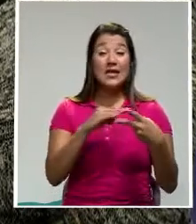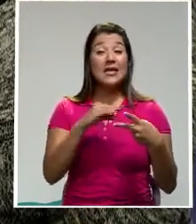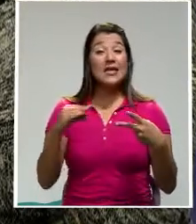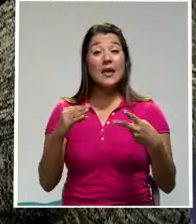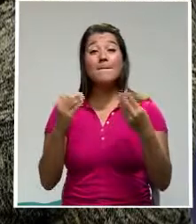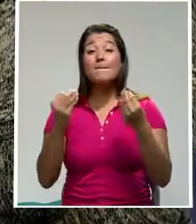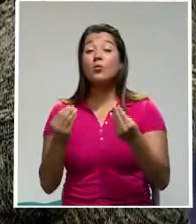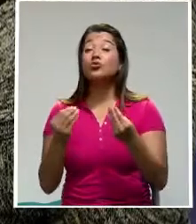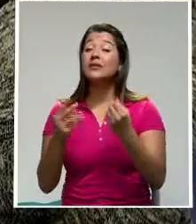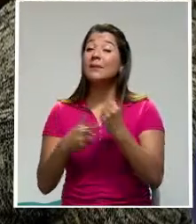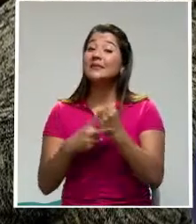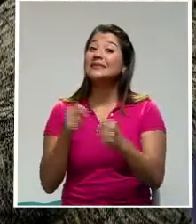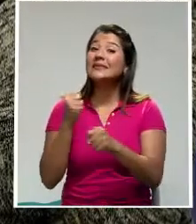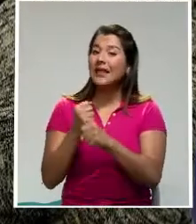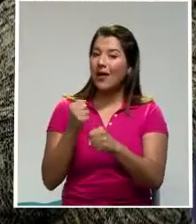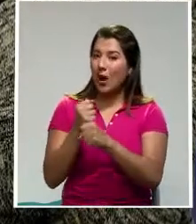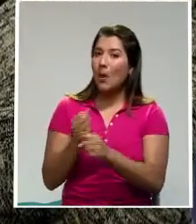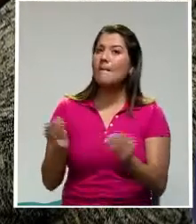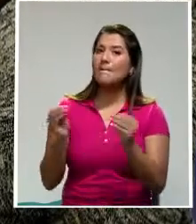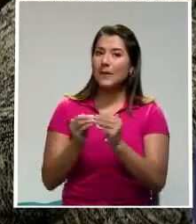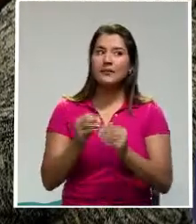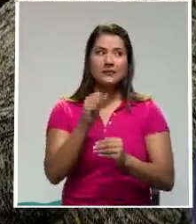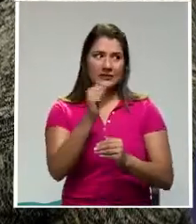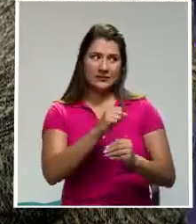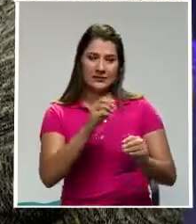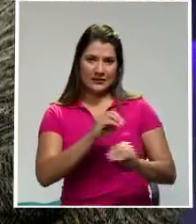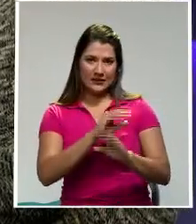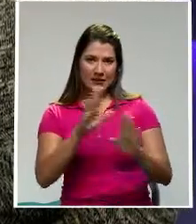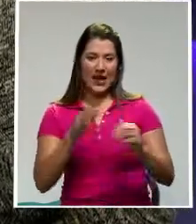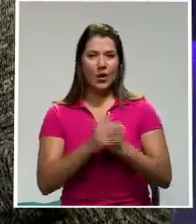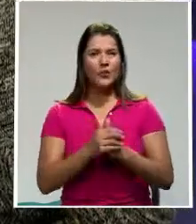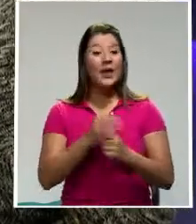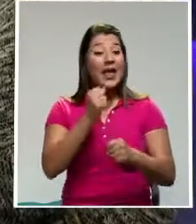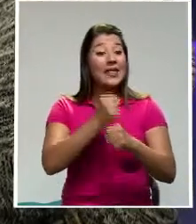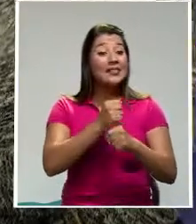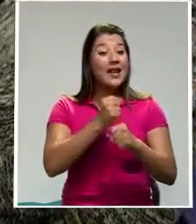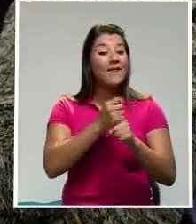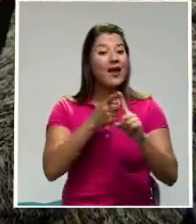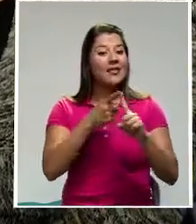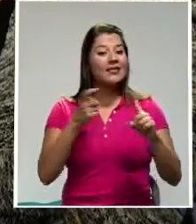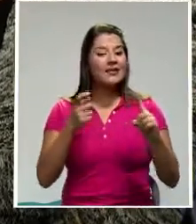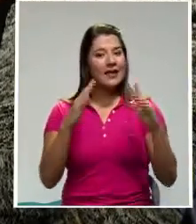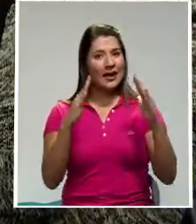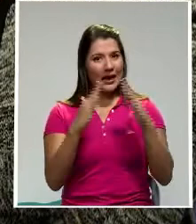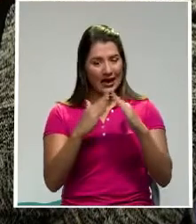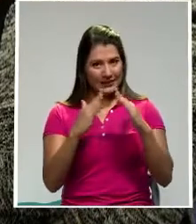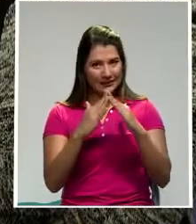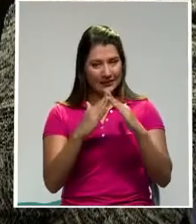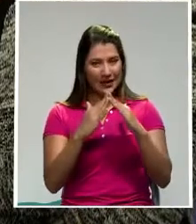ocasiones trabajamos más. Totalmente. El teletrabajo